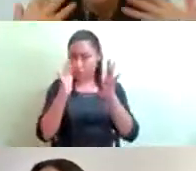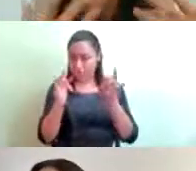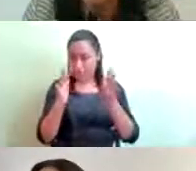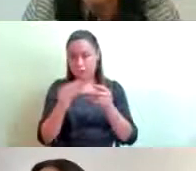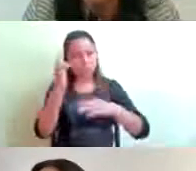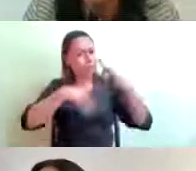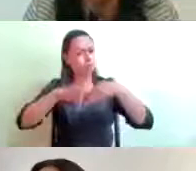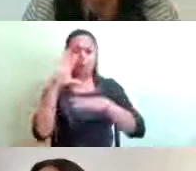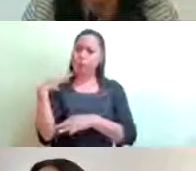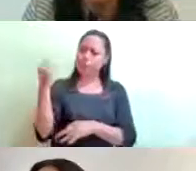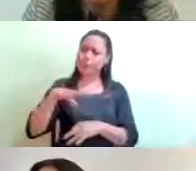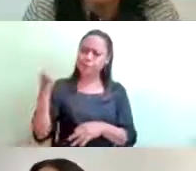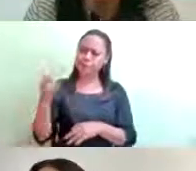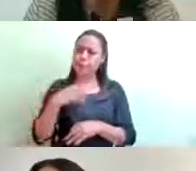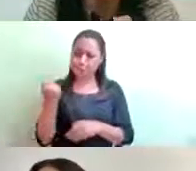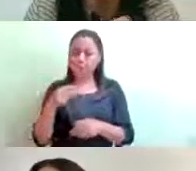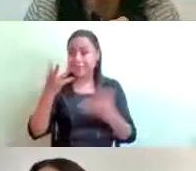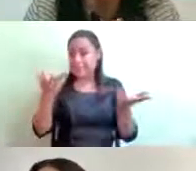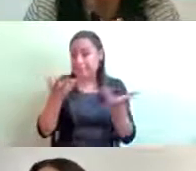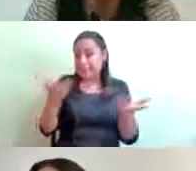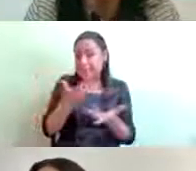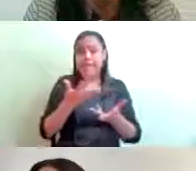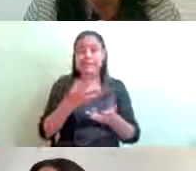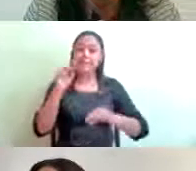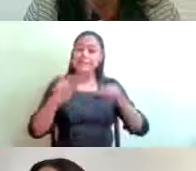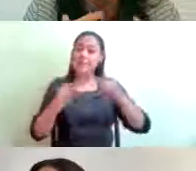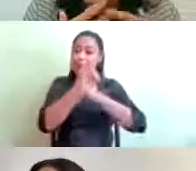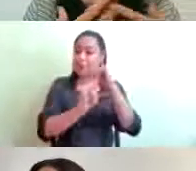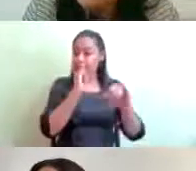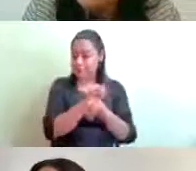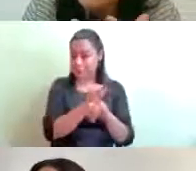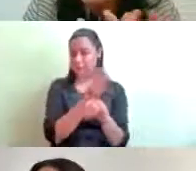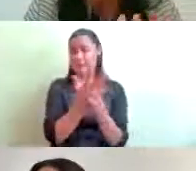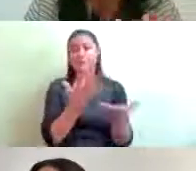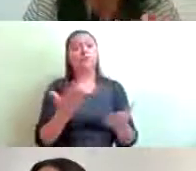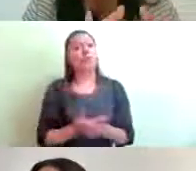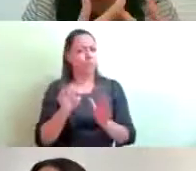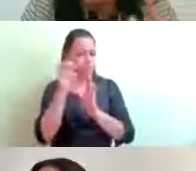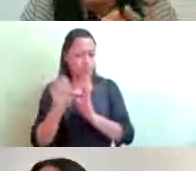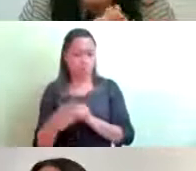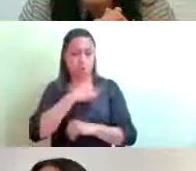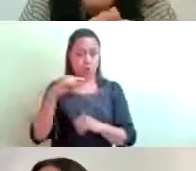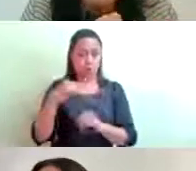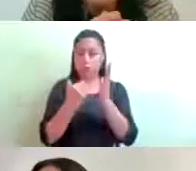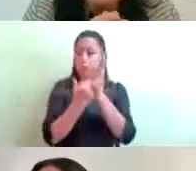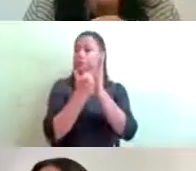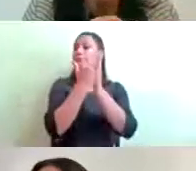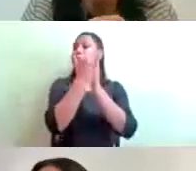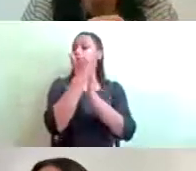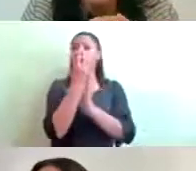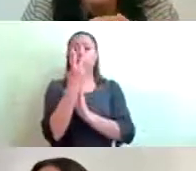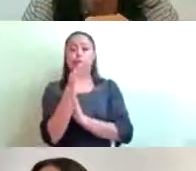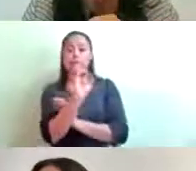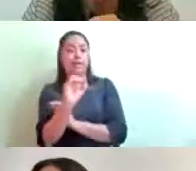los esfuerzos que a nivel internacional se están haciendo, es que si llegamos a este incremento de 2